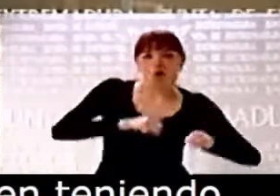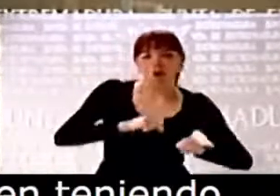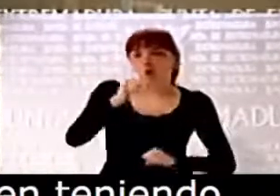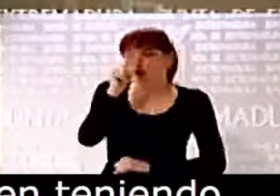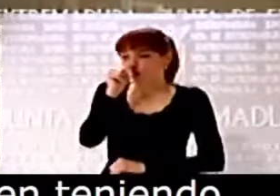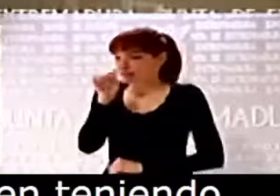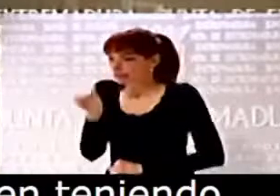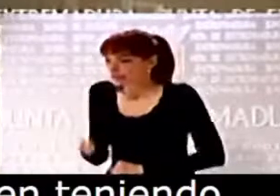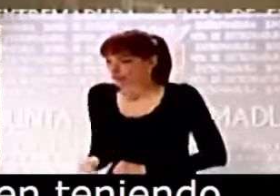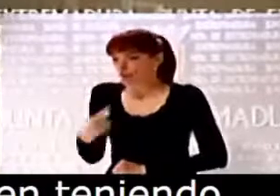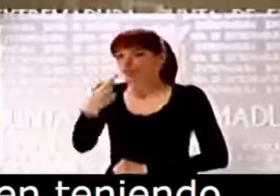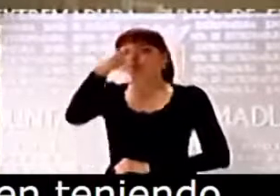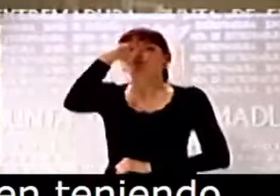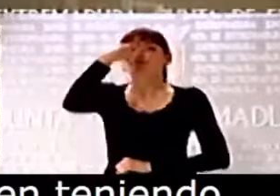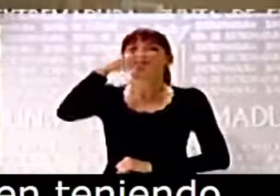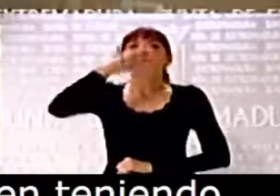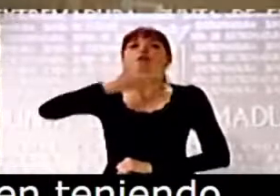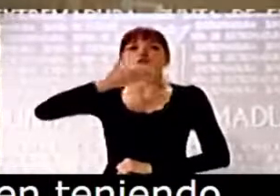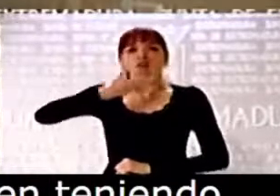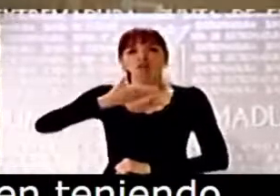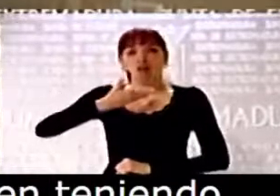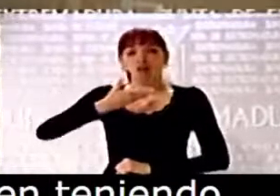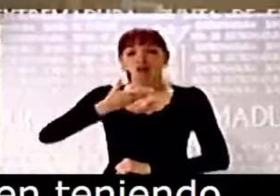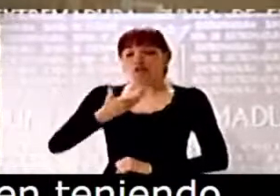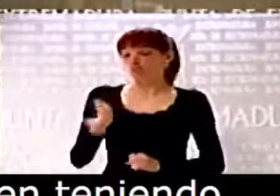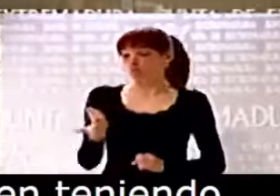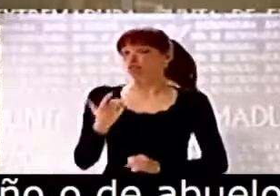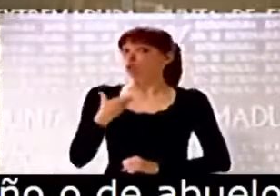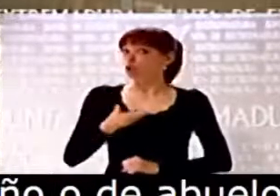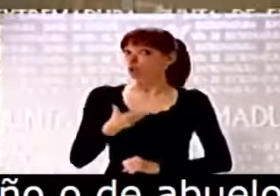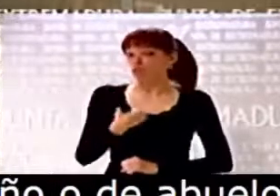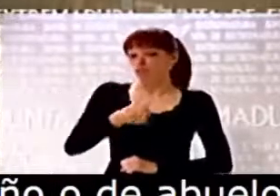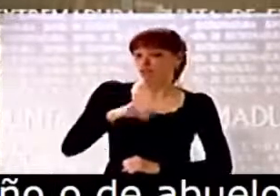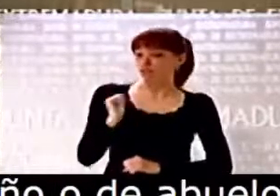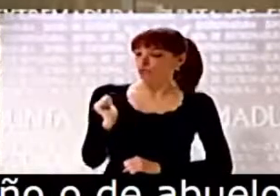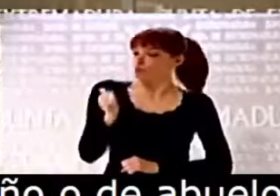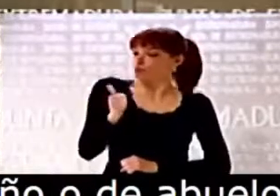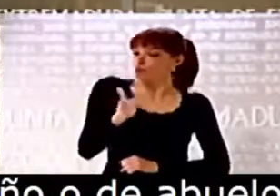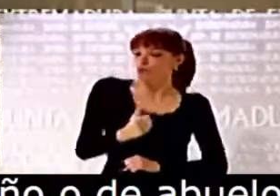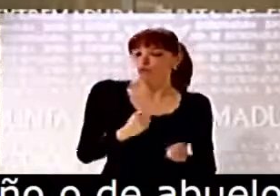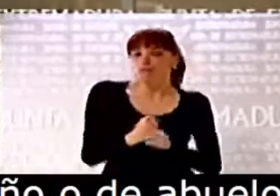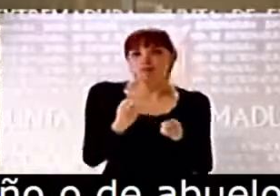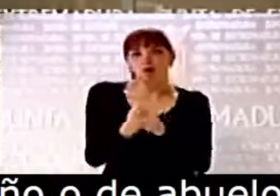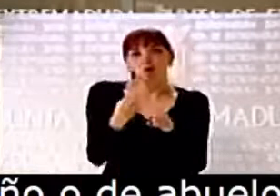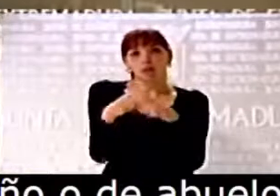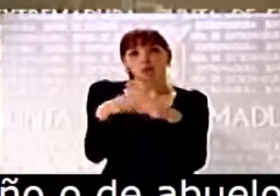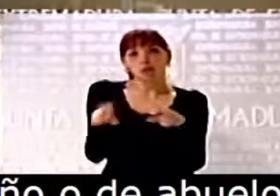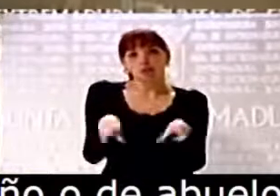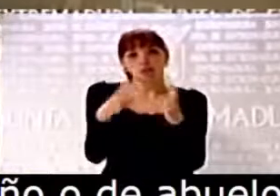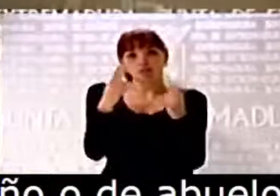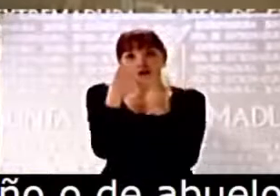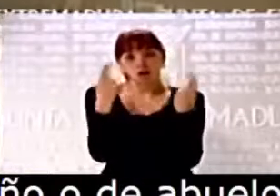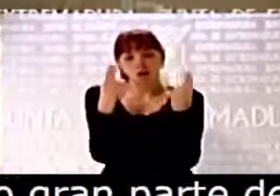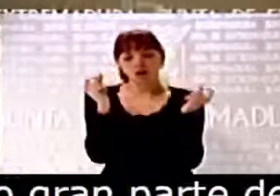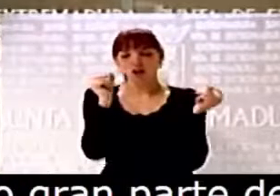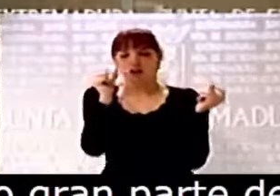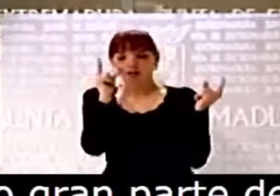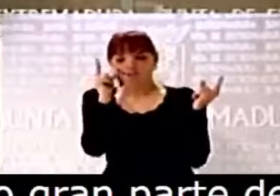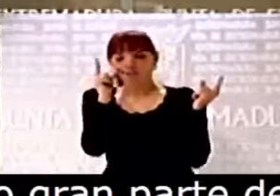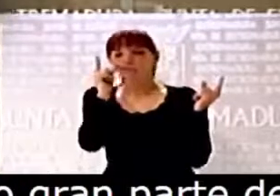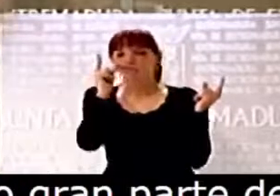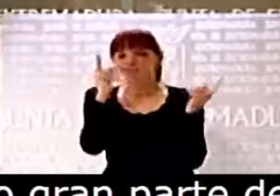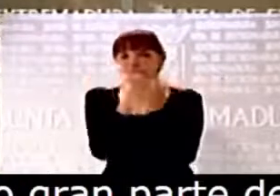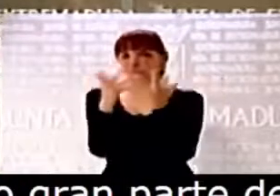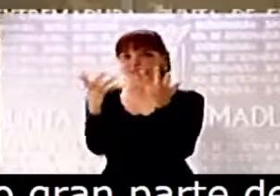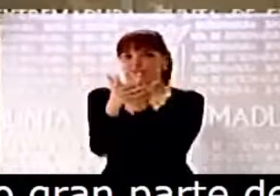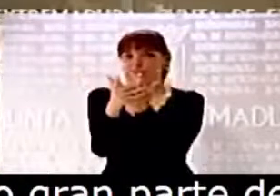que es muy importante que los que hemos estado casi una gran parte de nuestra vida en las políticas sociales públicas seamos conscientes de compaginar las